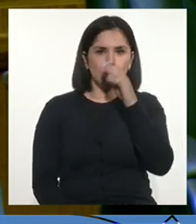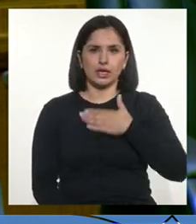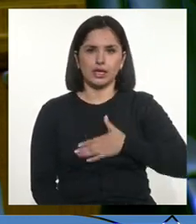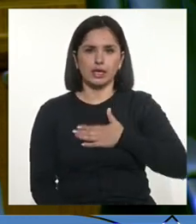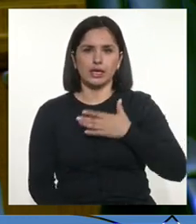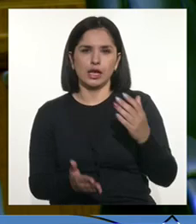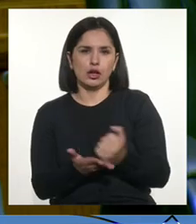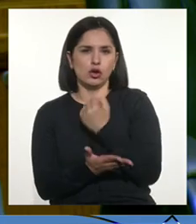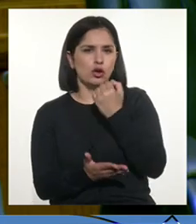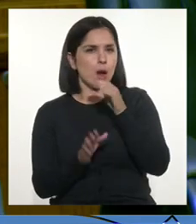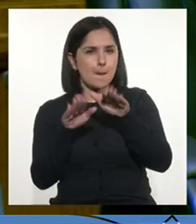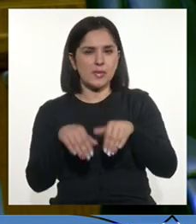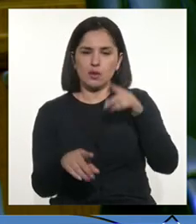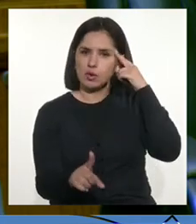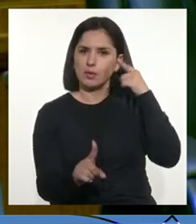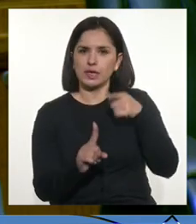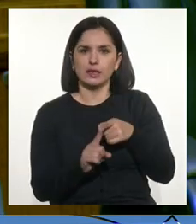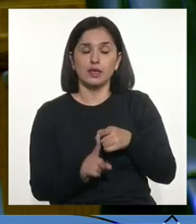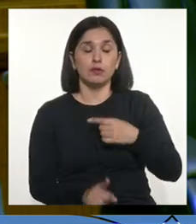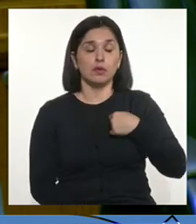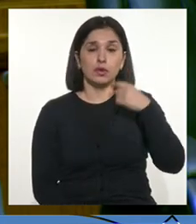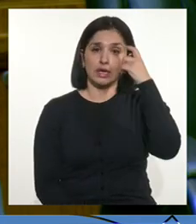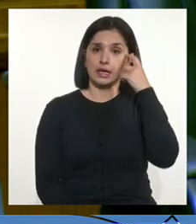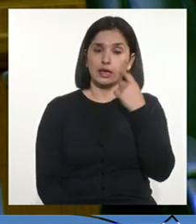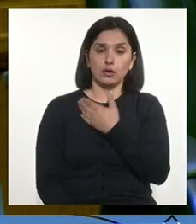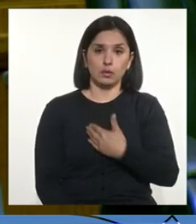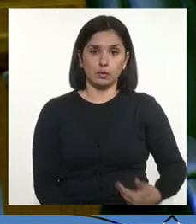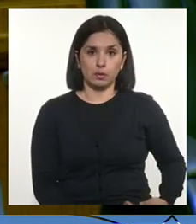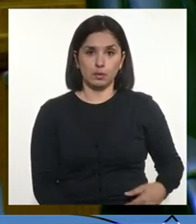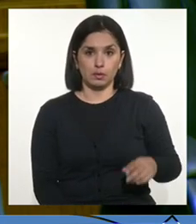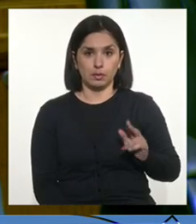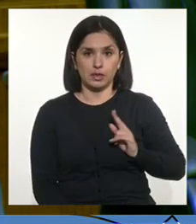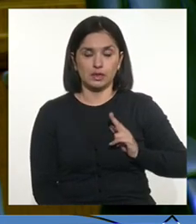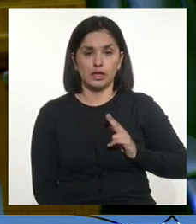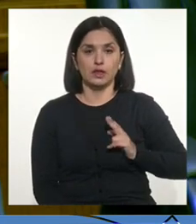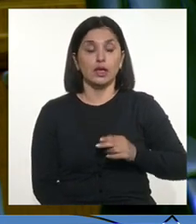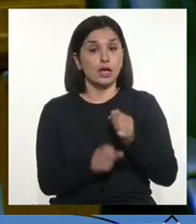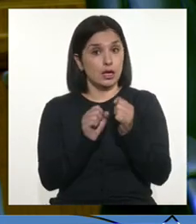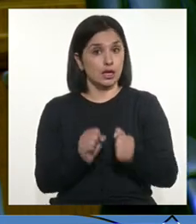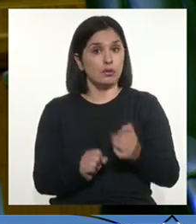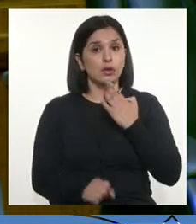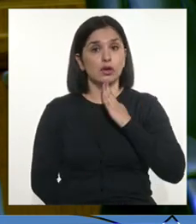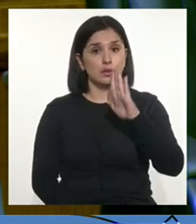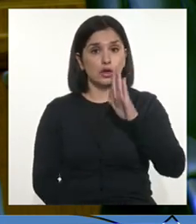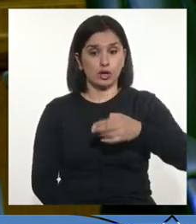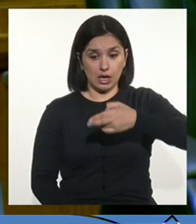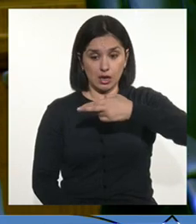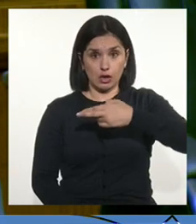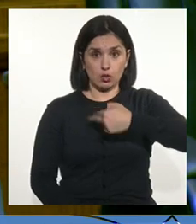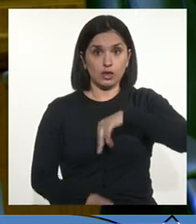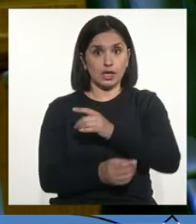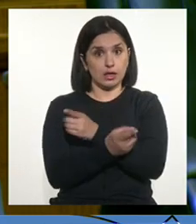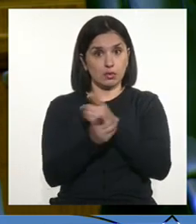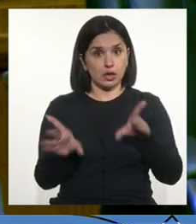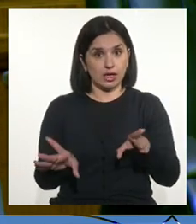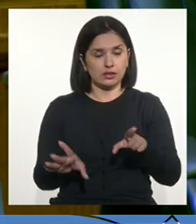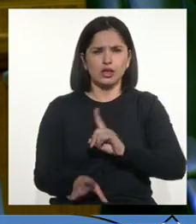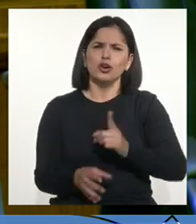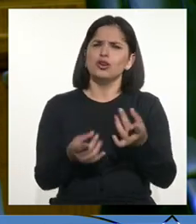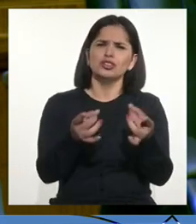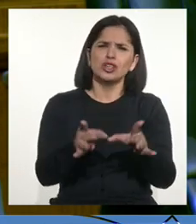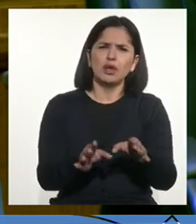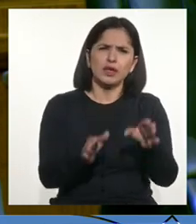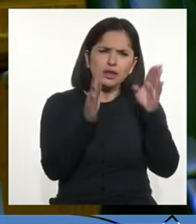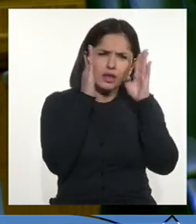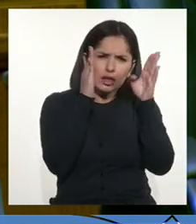meta porque creo señor presidente que para que para poder mejorar nuestra democracia no solo tenemos que